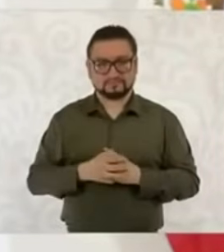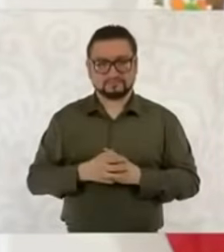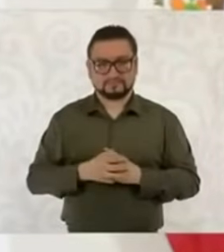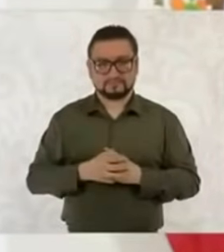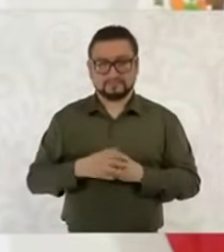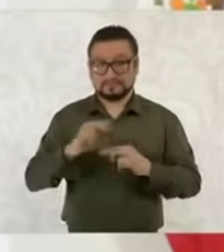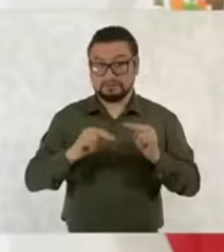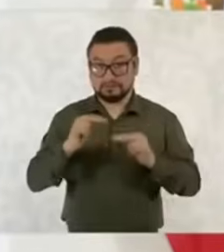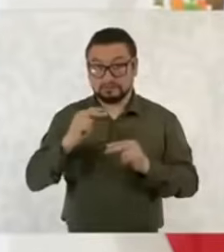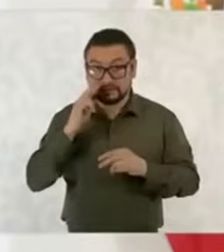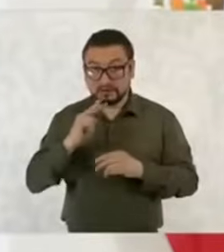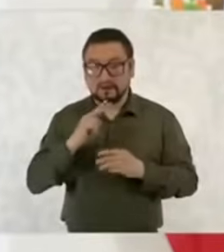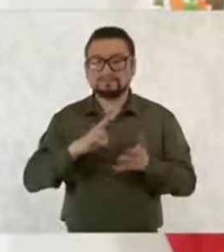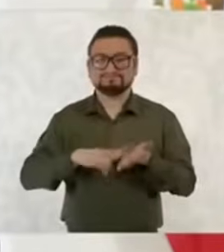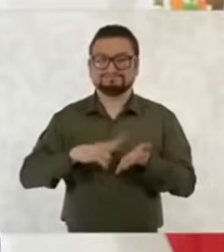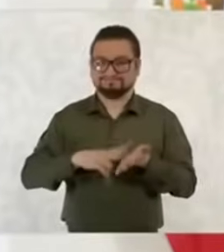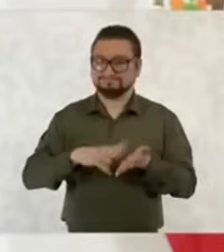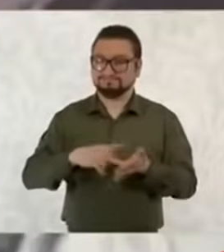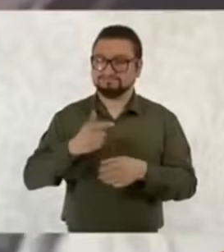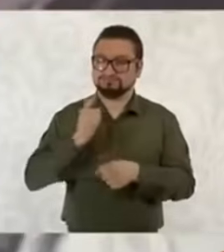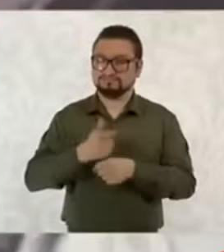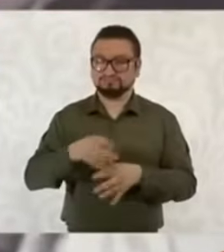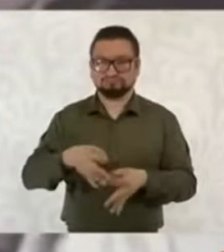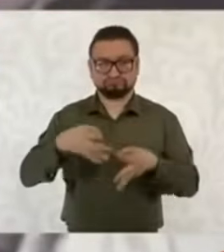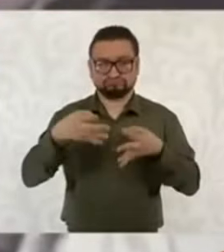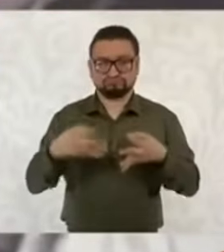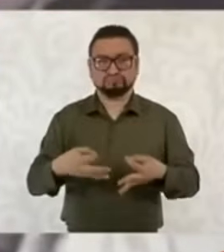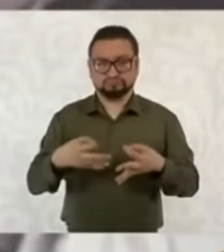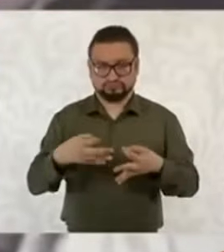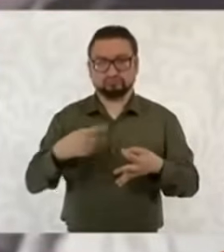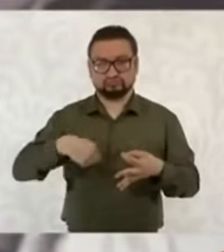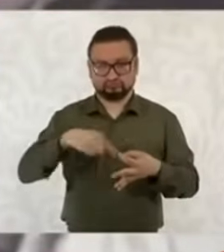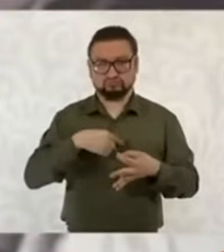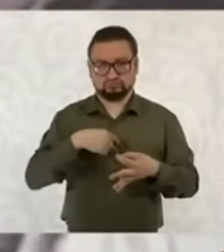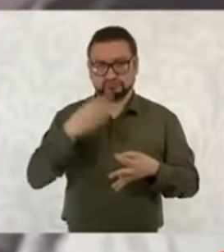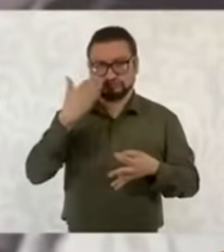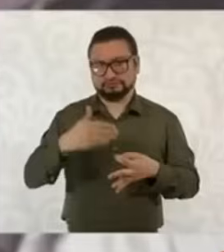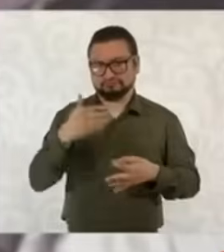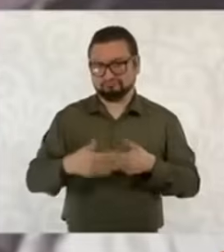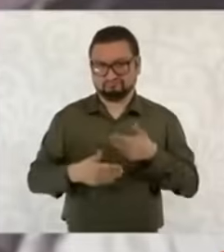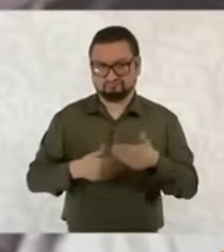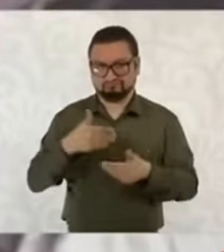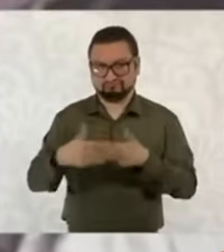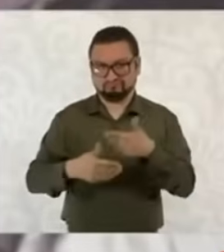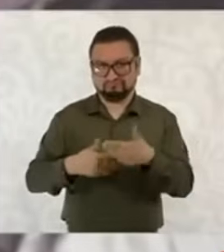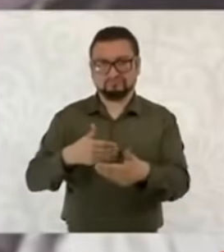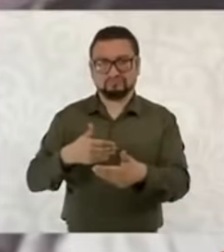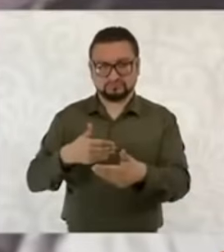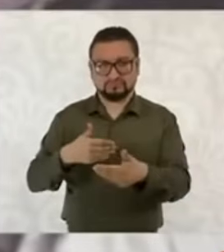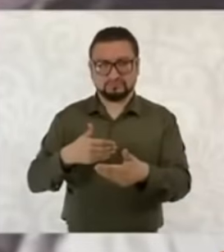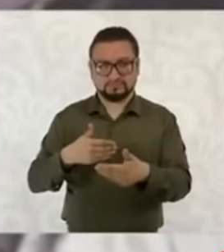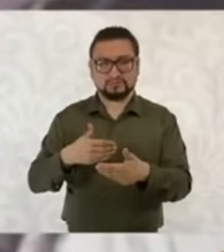una validación, es una confirmación de que la ruta en la que se encuentra el